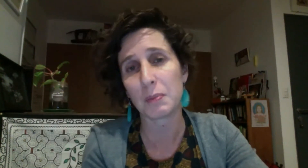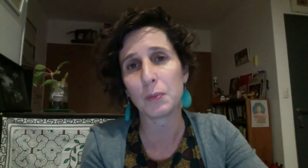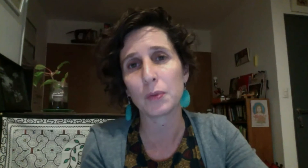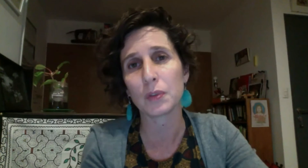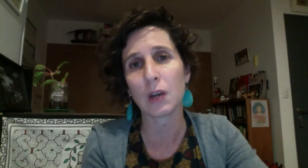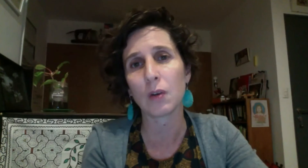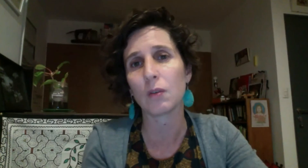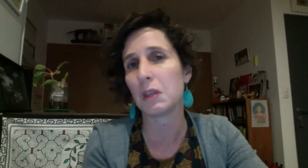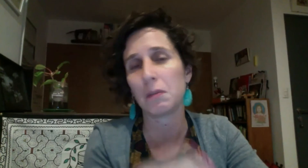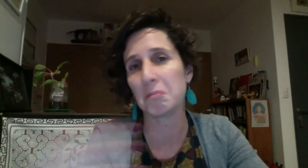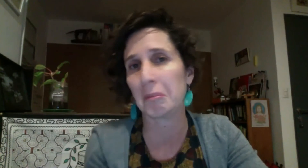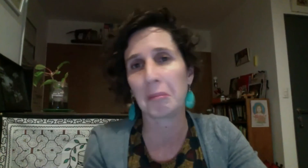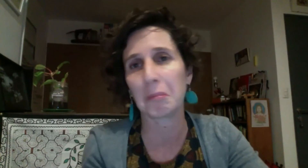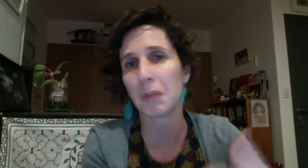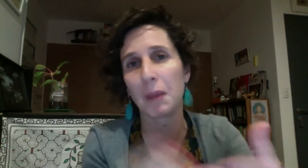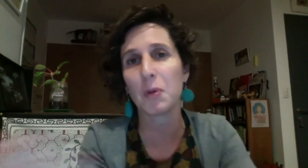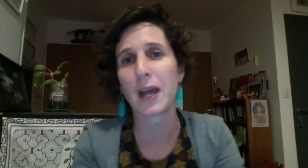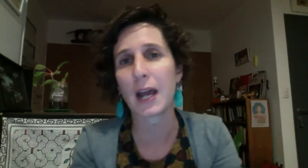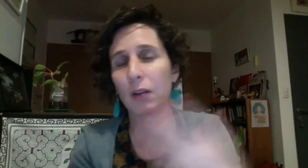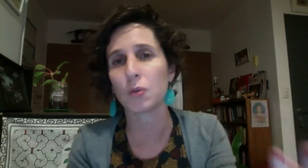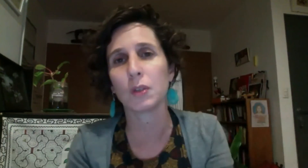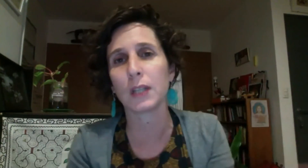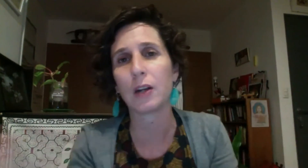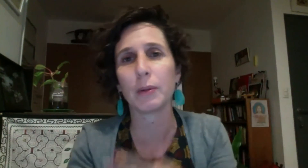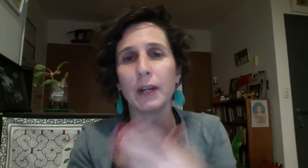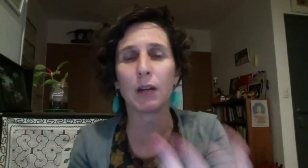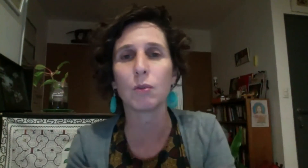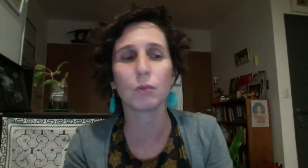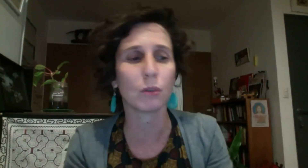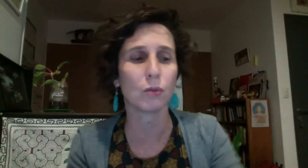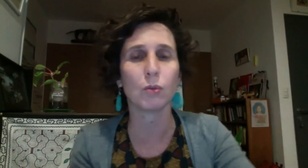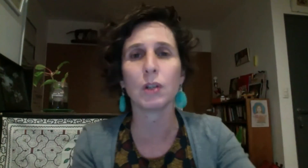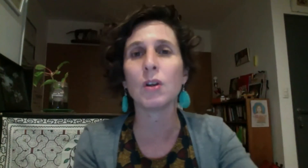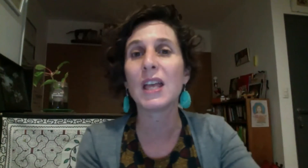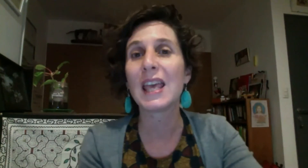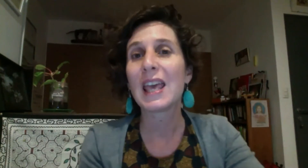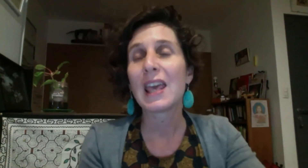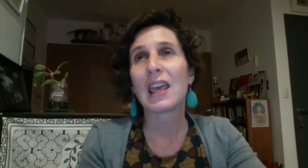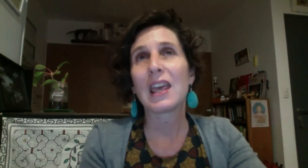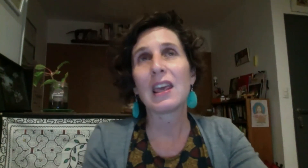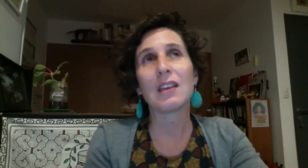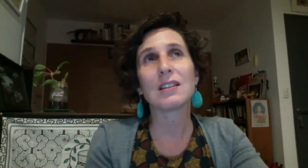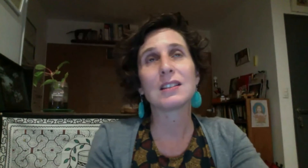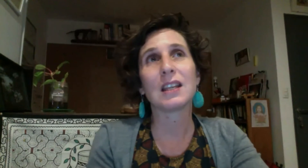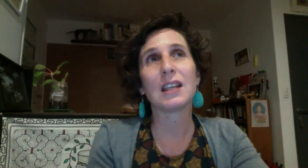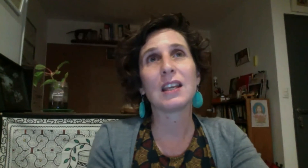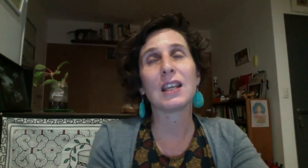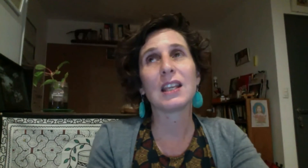web de un museo y explorar, consultar o ver algo junto con su hijo,